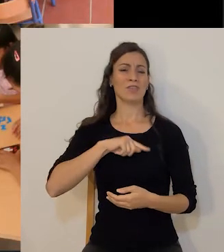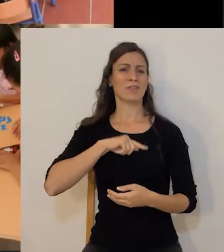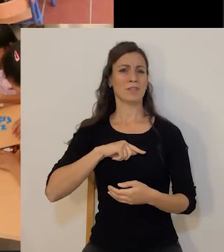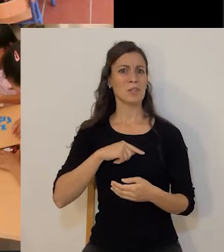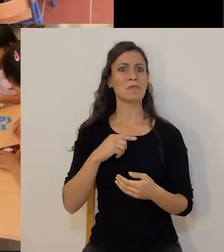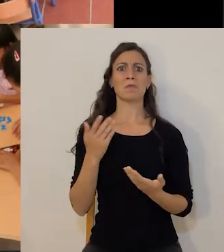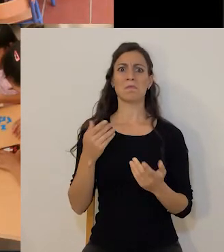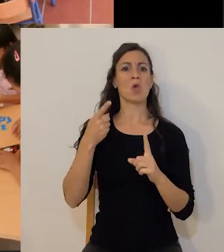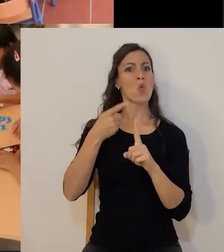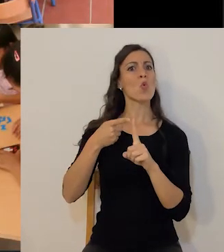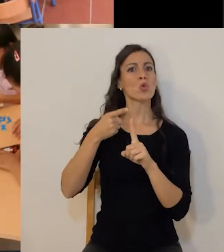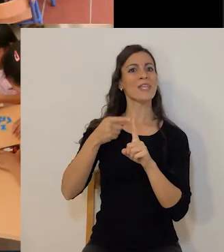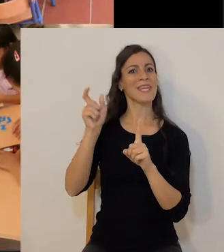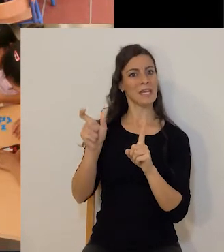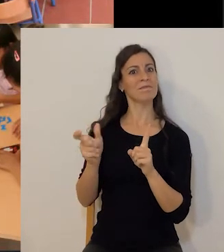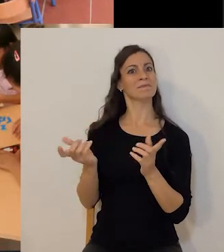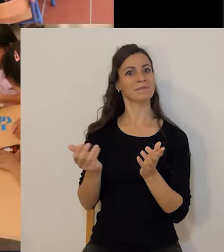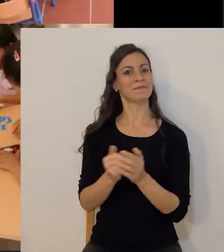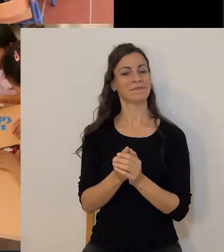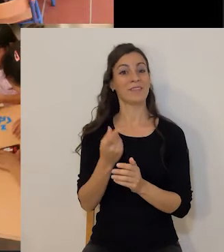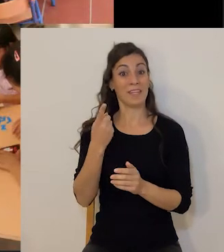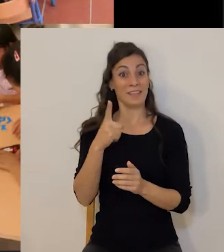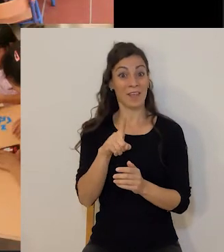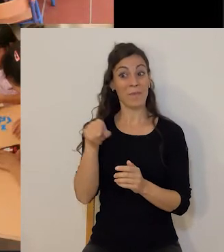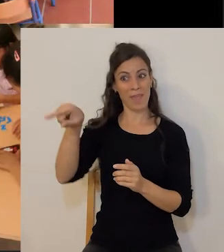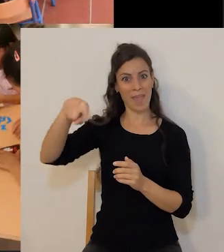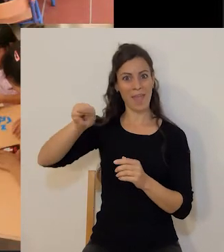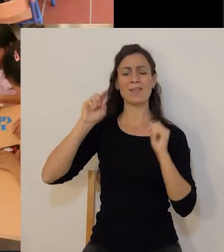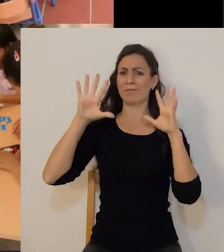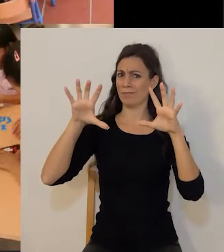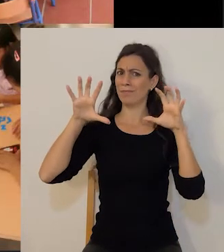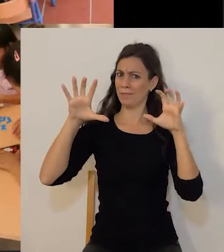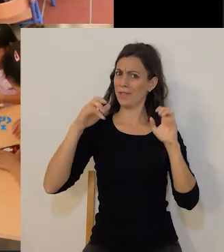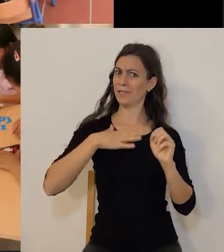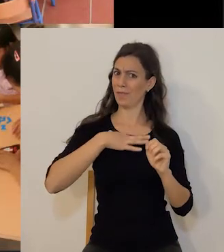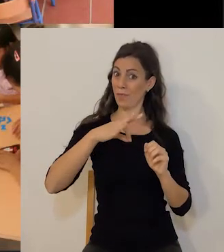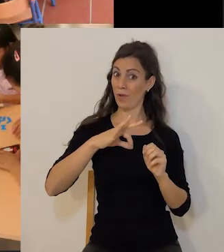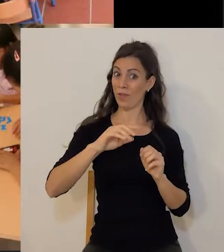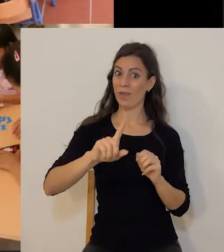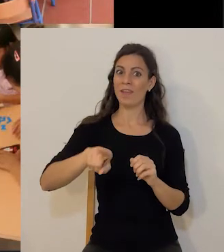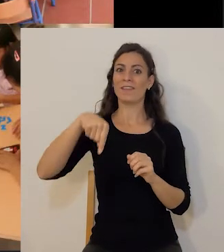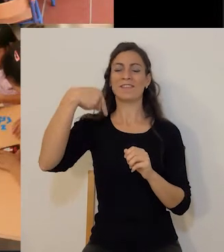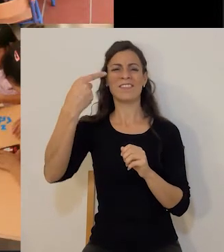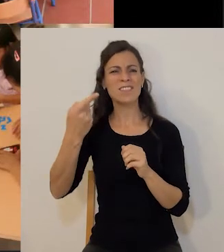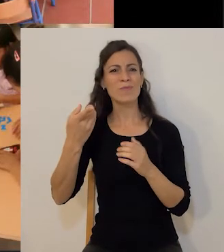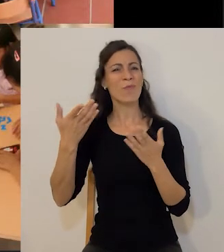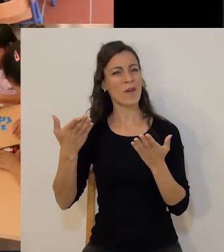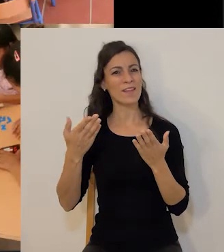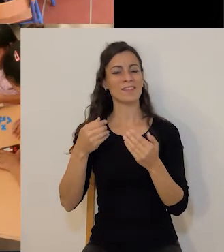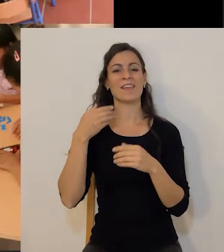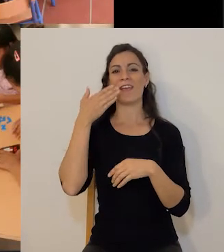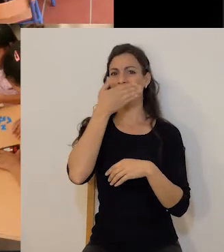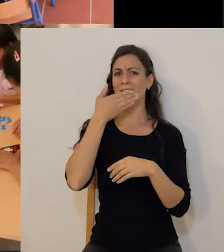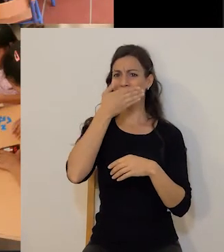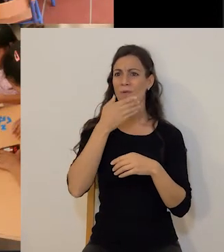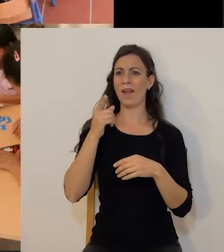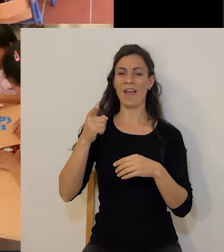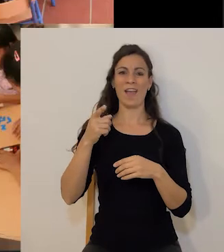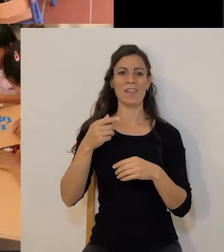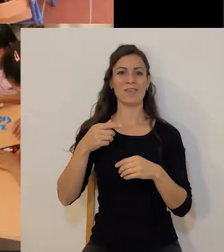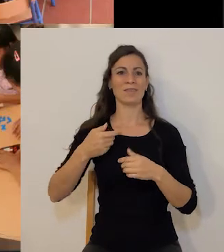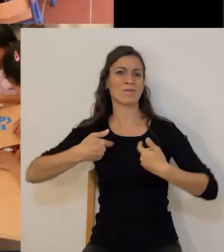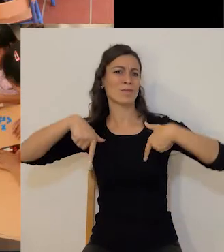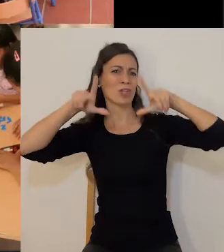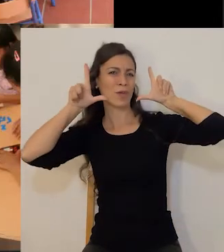que realmente pueden también aprender para dar un servicio a la escuela, ¿no? No hay nada